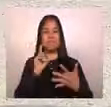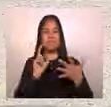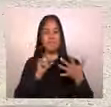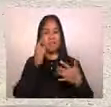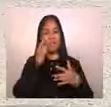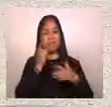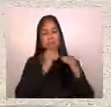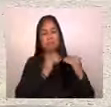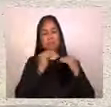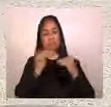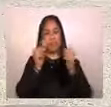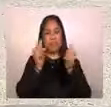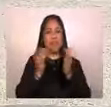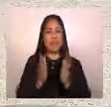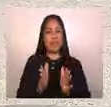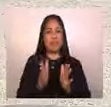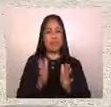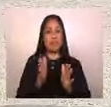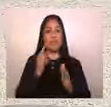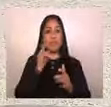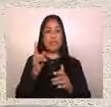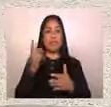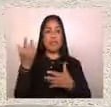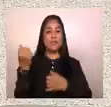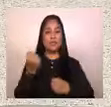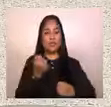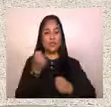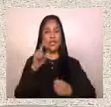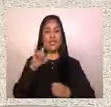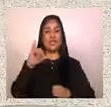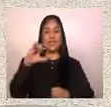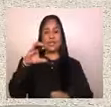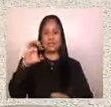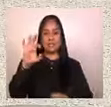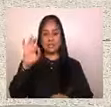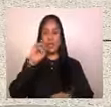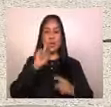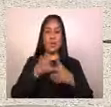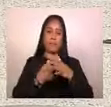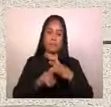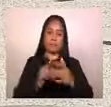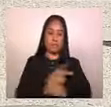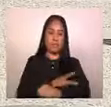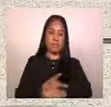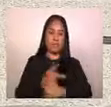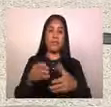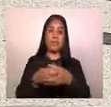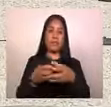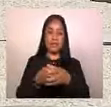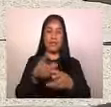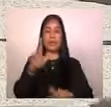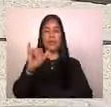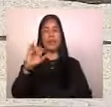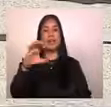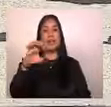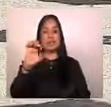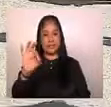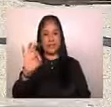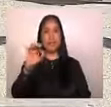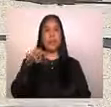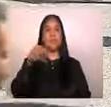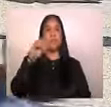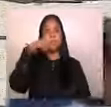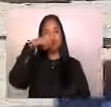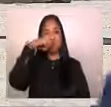idea de enseñarle a los alumnos del fundado liceo, inició la historia de la banda del Liceo